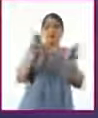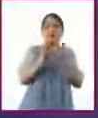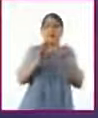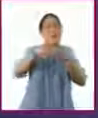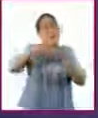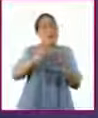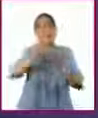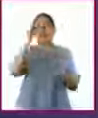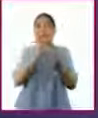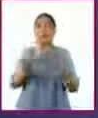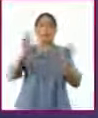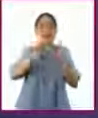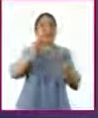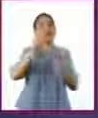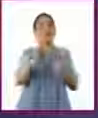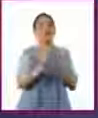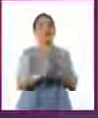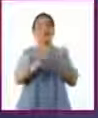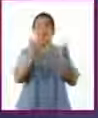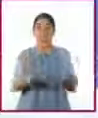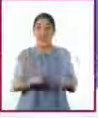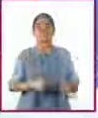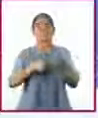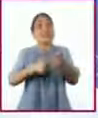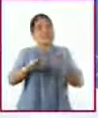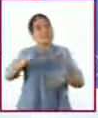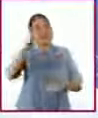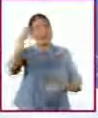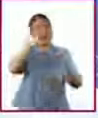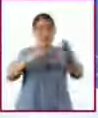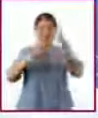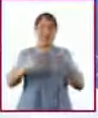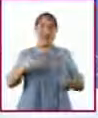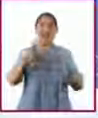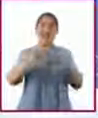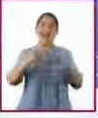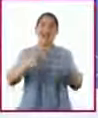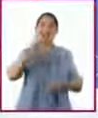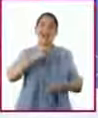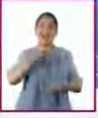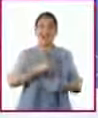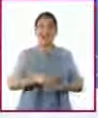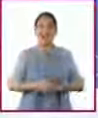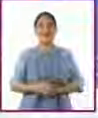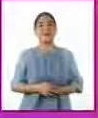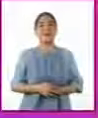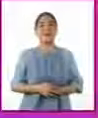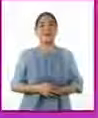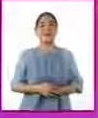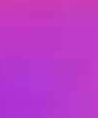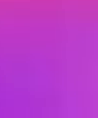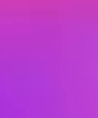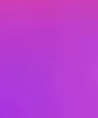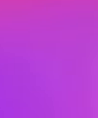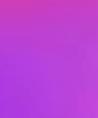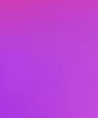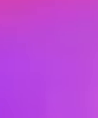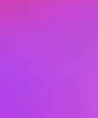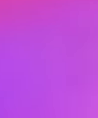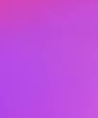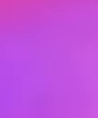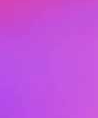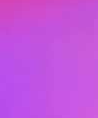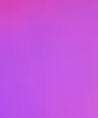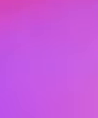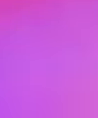libro. Aún nos queda mucho por aprender. ¡Hasta la próxima! Si tienes dudas o